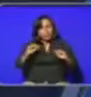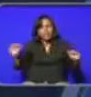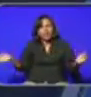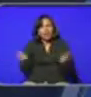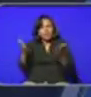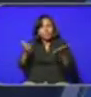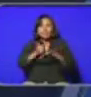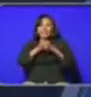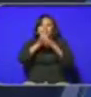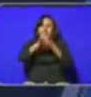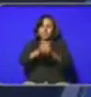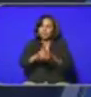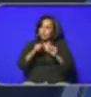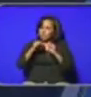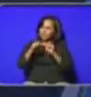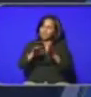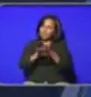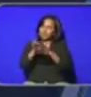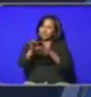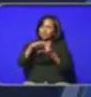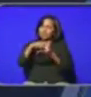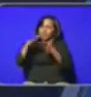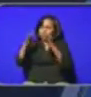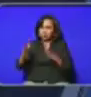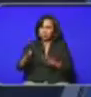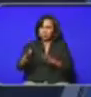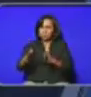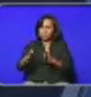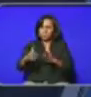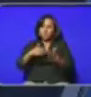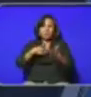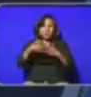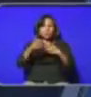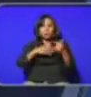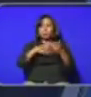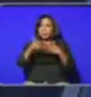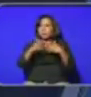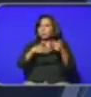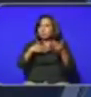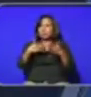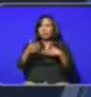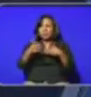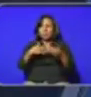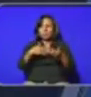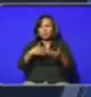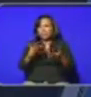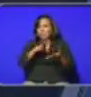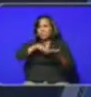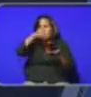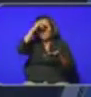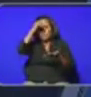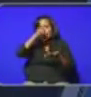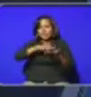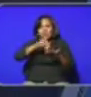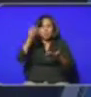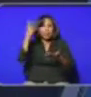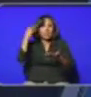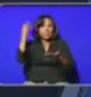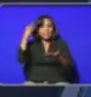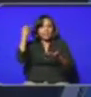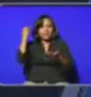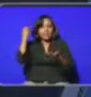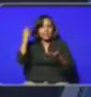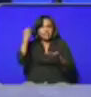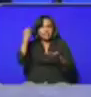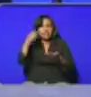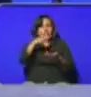otro lado, quien quiera que sea el docente, no importa su grado académico, no importa su grado de experiencia, para entrar a ser docente del ICSE va a